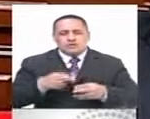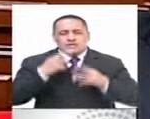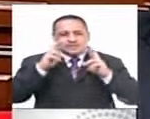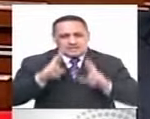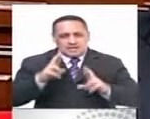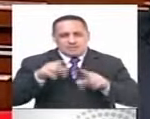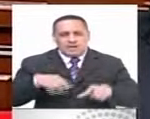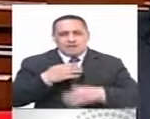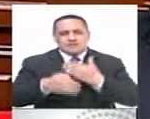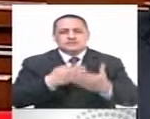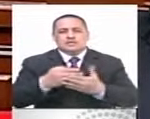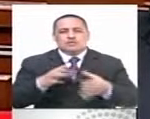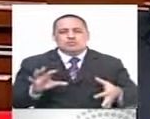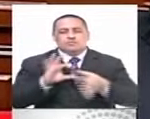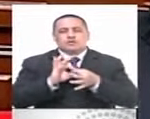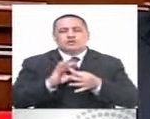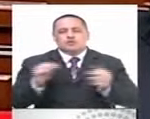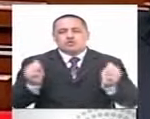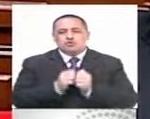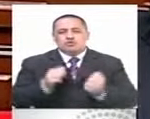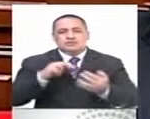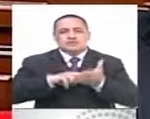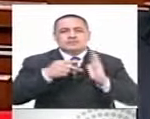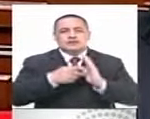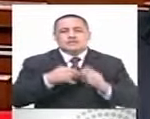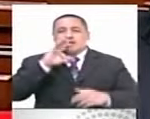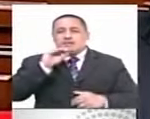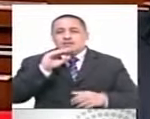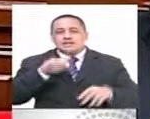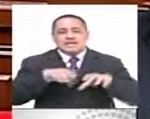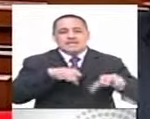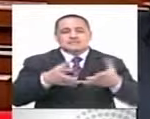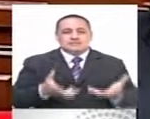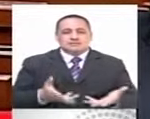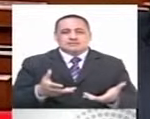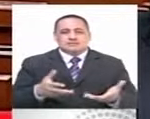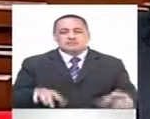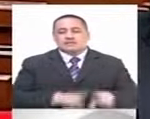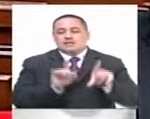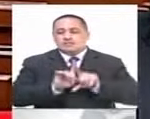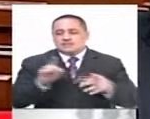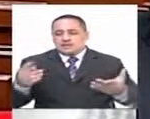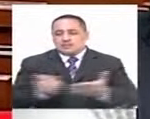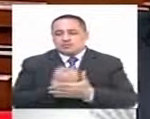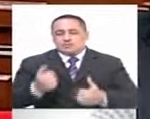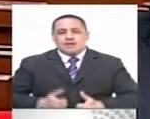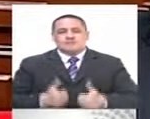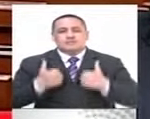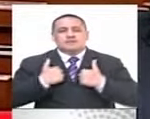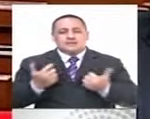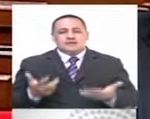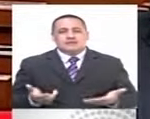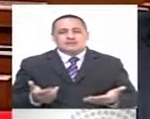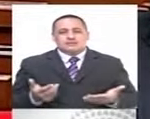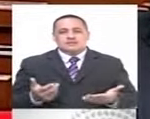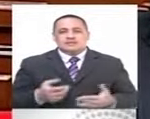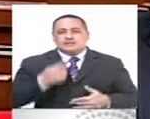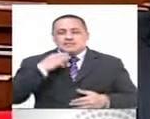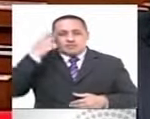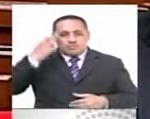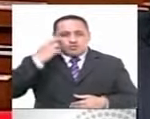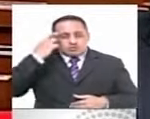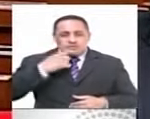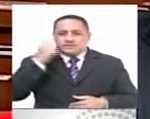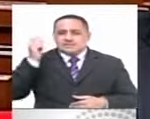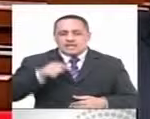existir un vínculo entre lo que se dice y lo que se hace. La nueva generación de políticos